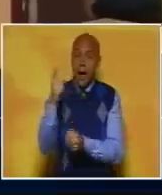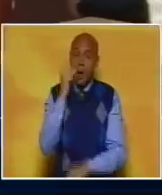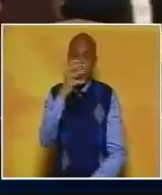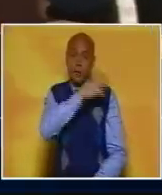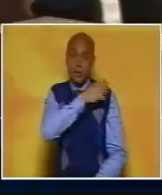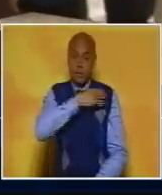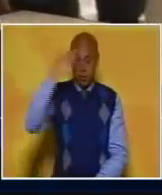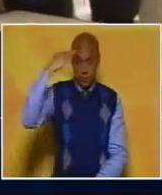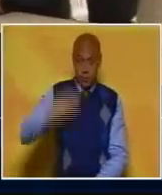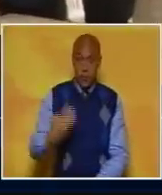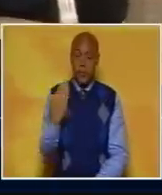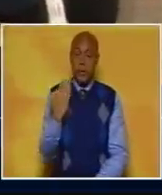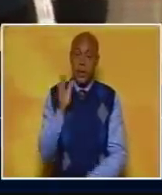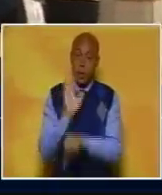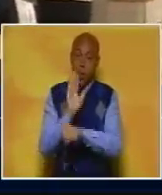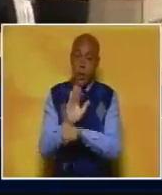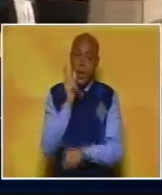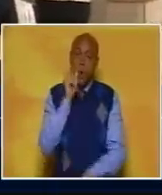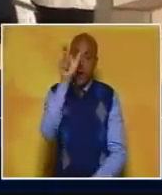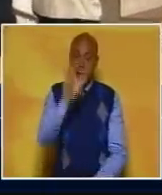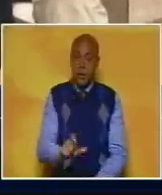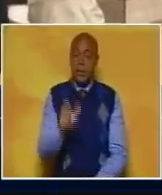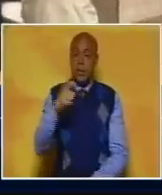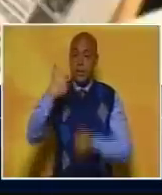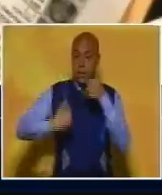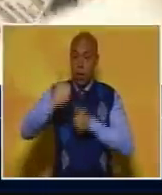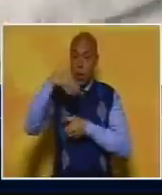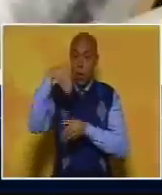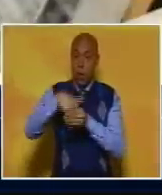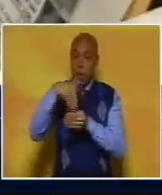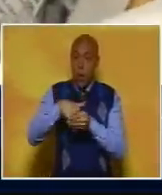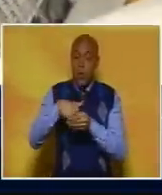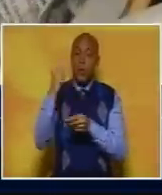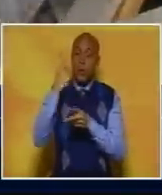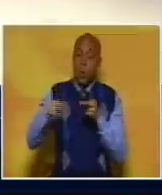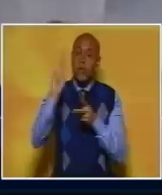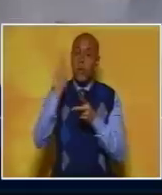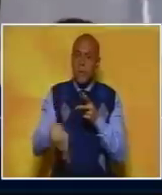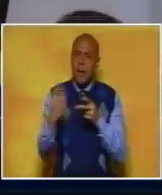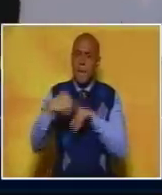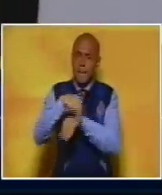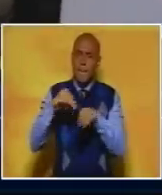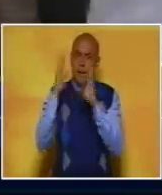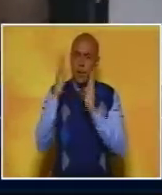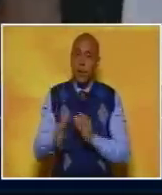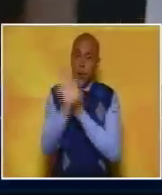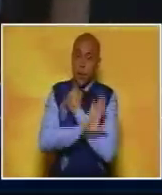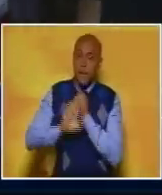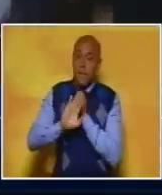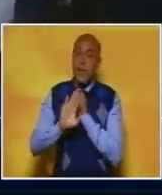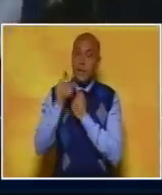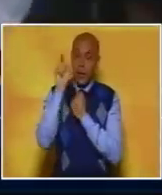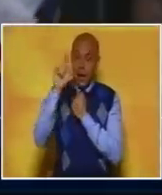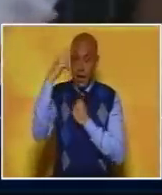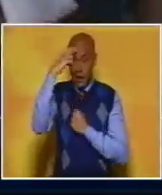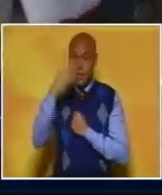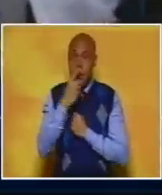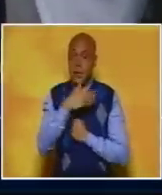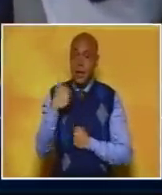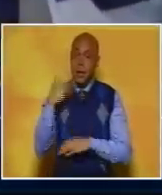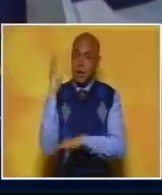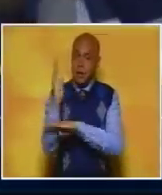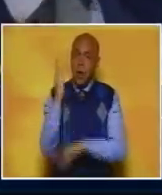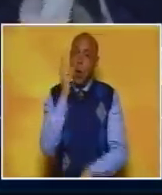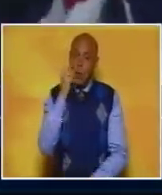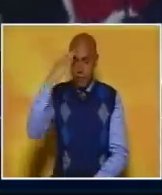asignado a la seguridad del candidato presidencial Luis Abinader, y por otro lado, el ministro de Defensa del país indicó que será sancionado el